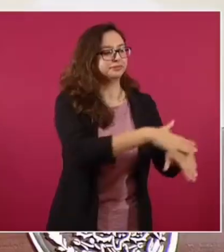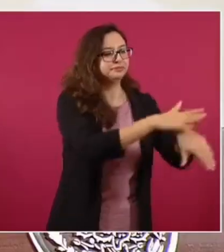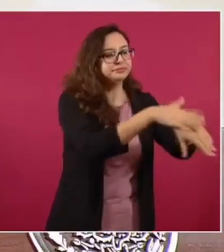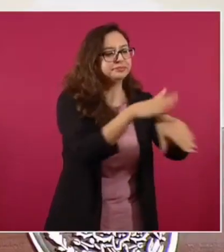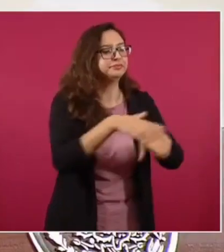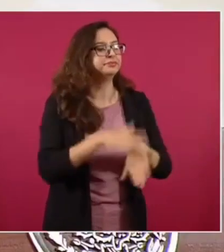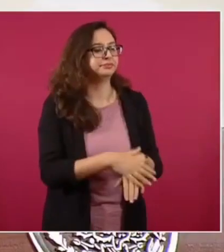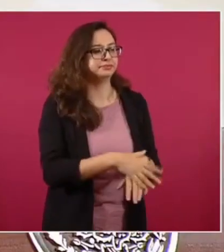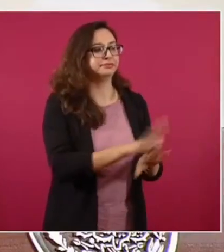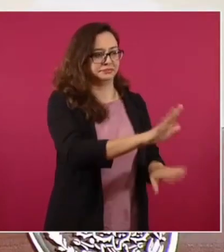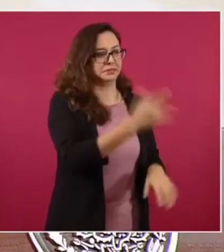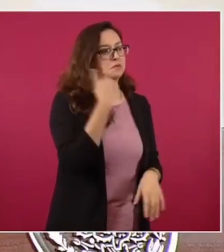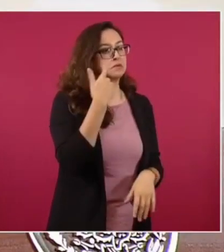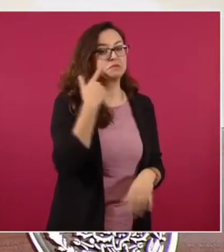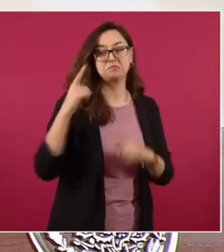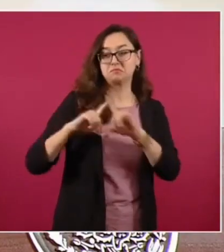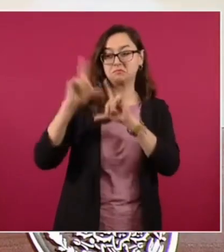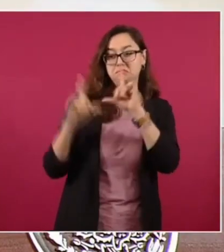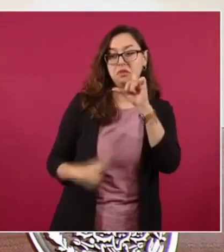que ya no